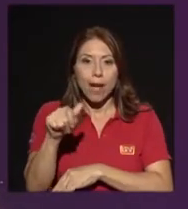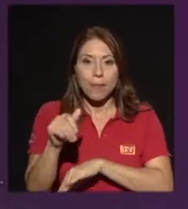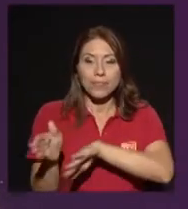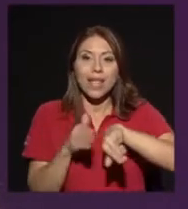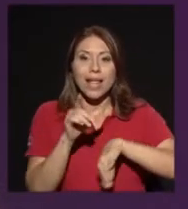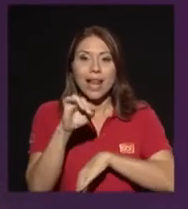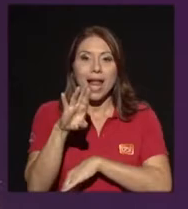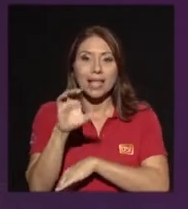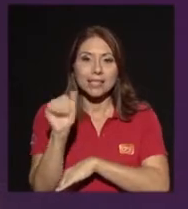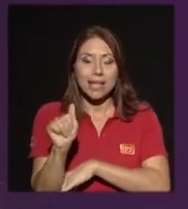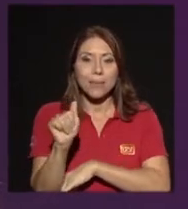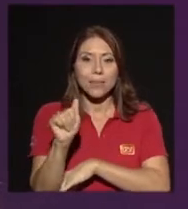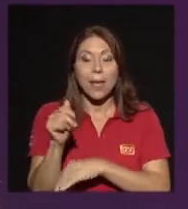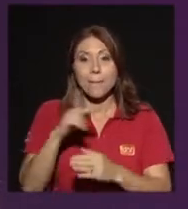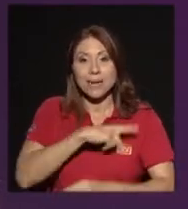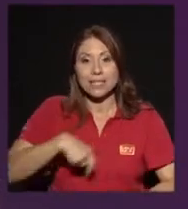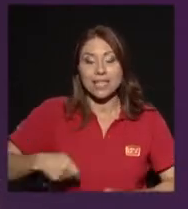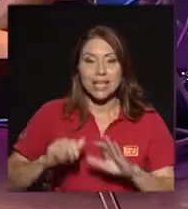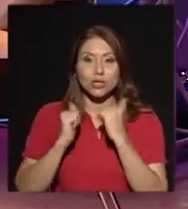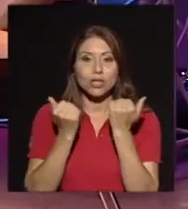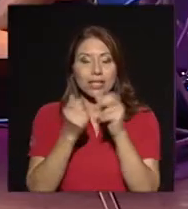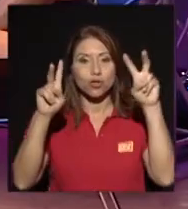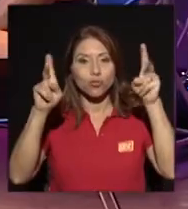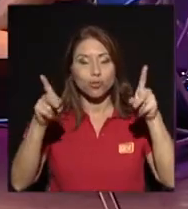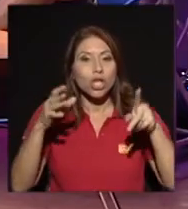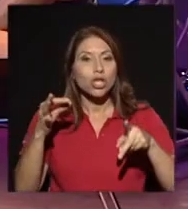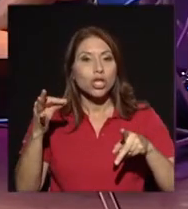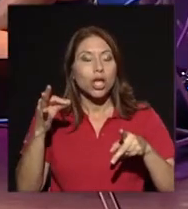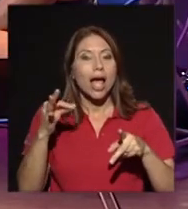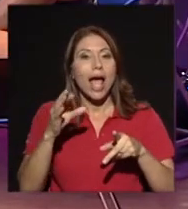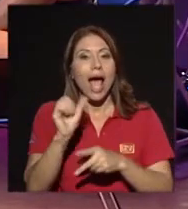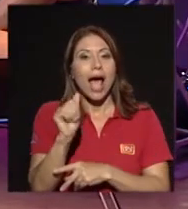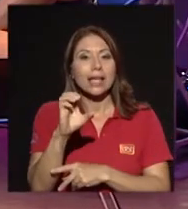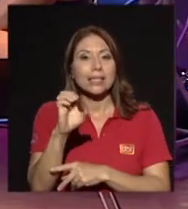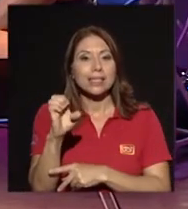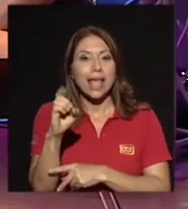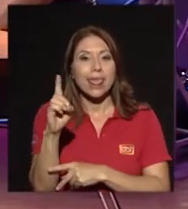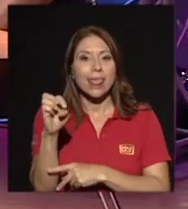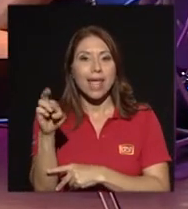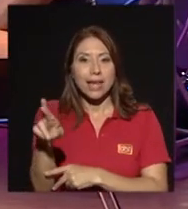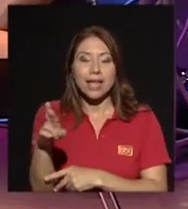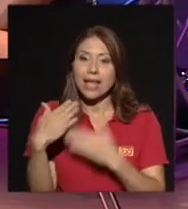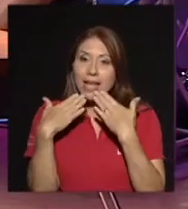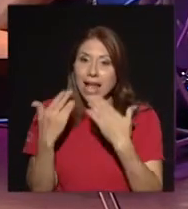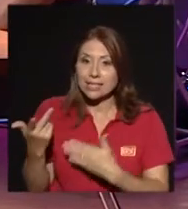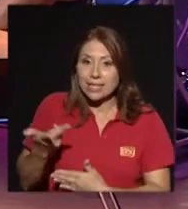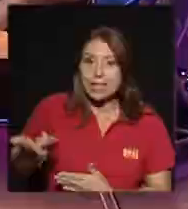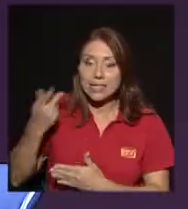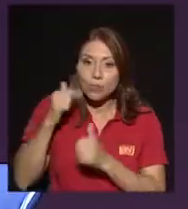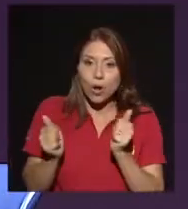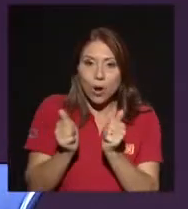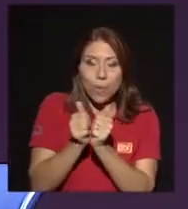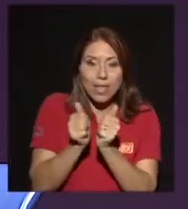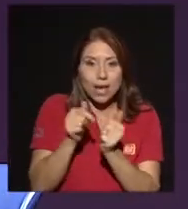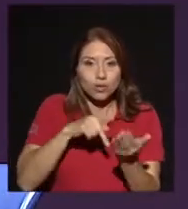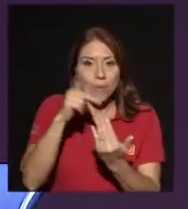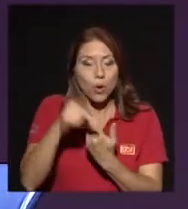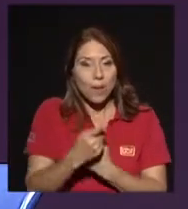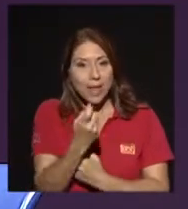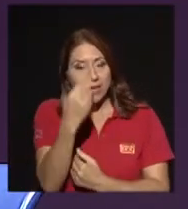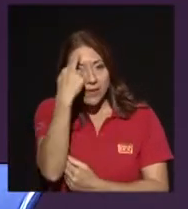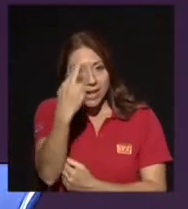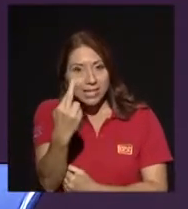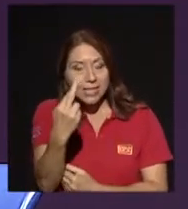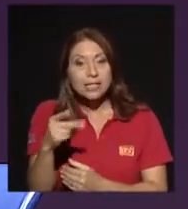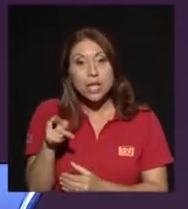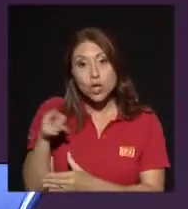Ciudadana Acceder. Mil gracias a las tres por acompañarnos en esta oportunidad en Irreverencias y por compartir todo lo que ustedes